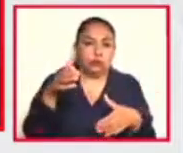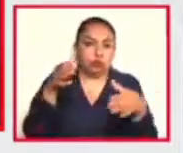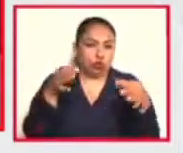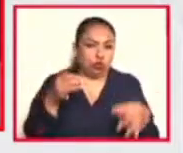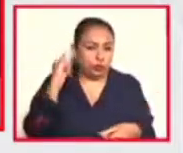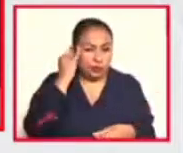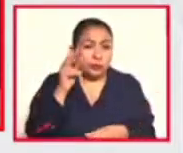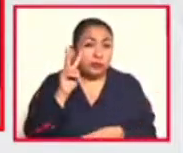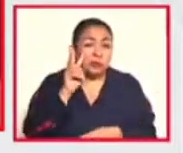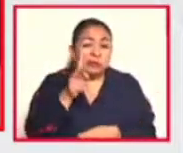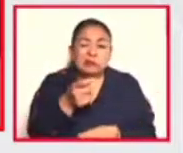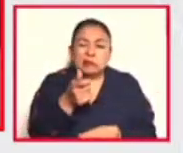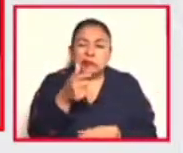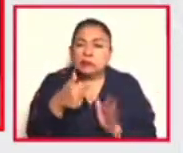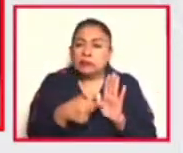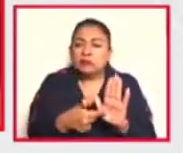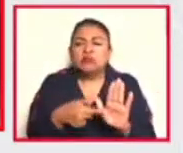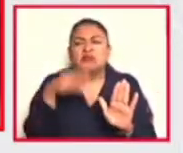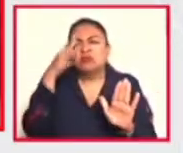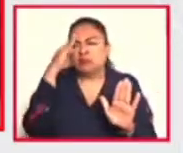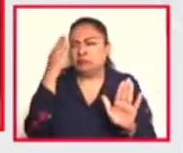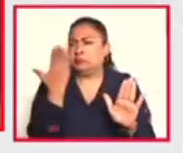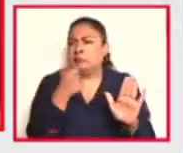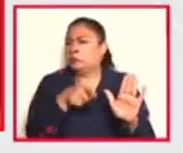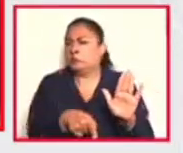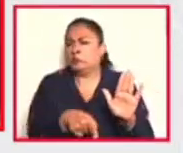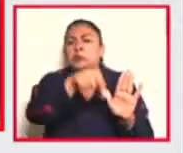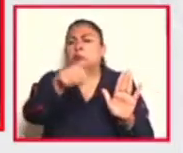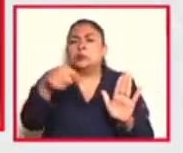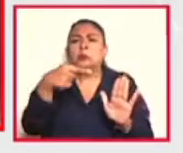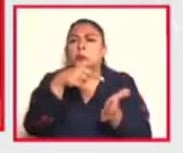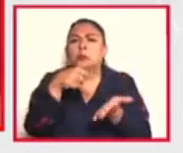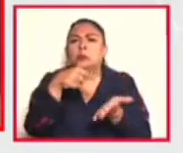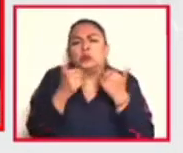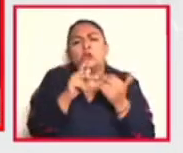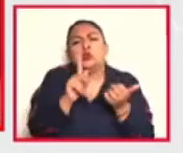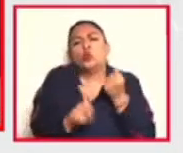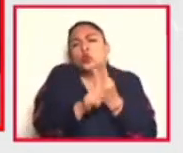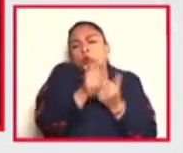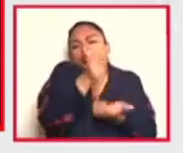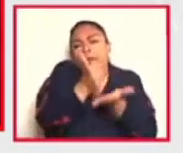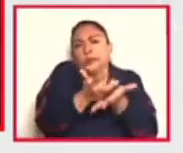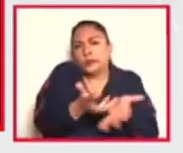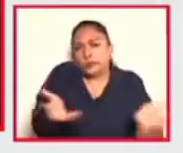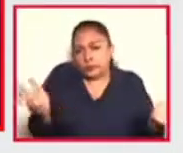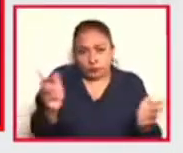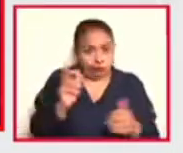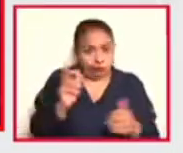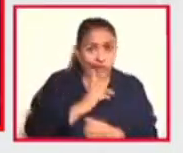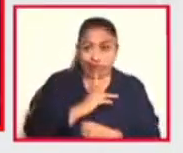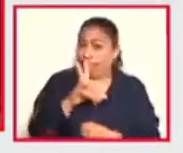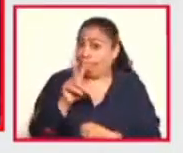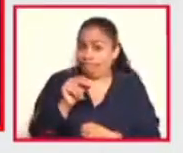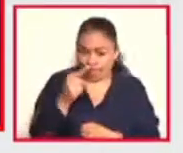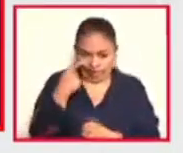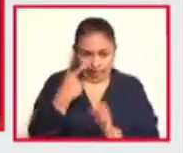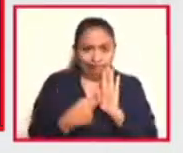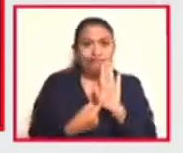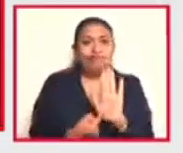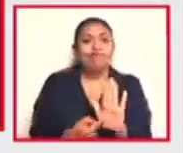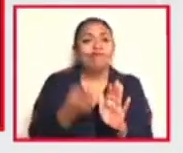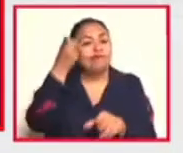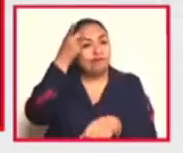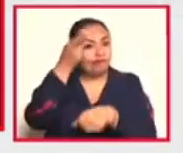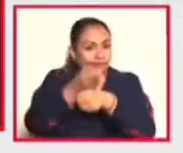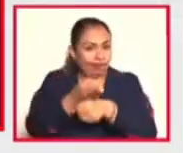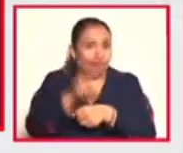pensaría que no ocurre esto en estos lugares, sino más bien que es una problemática de las grandes urbes. Pues no es así, y así lo refleja la directora